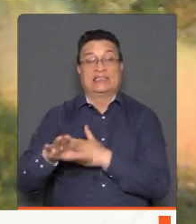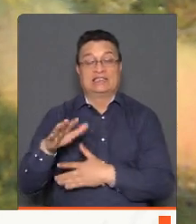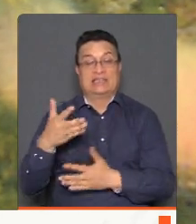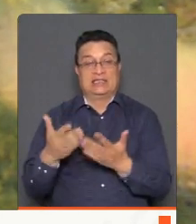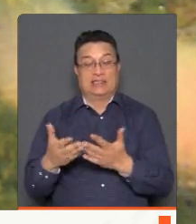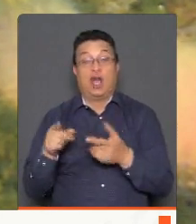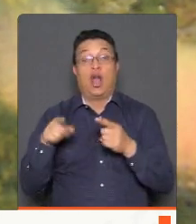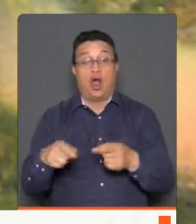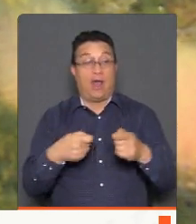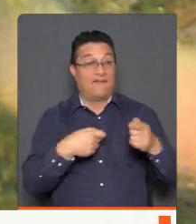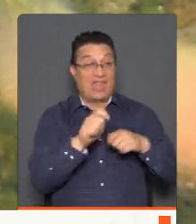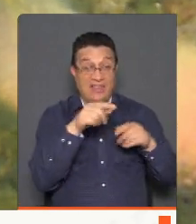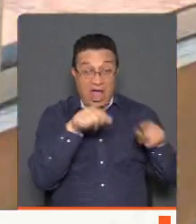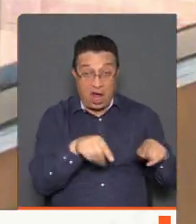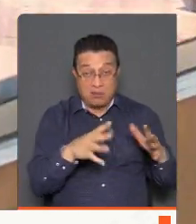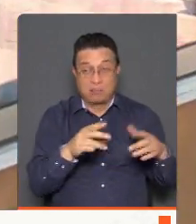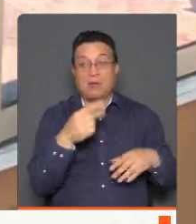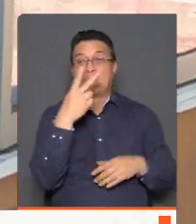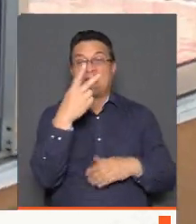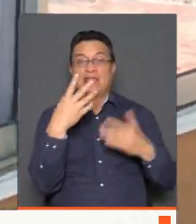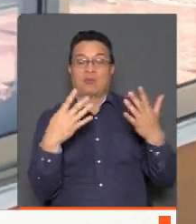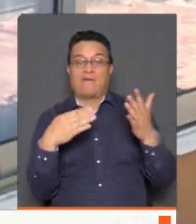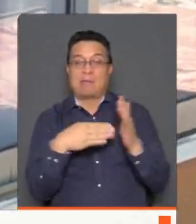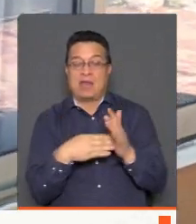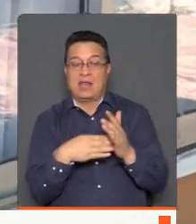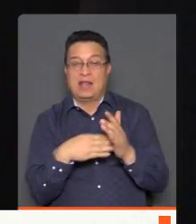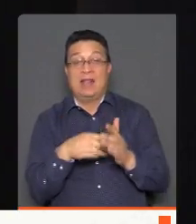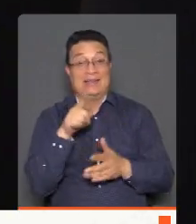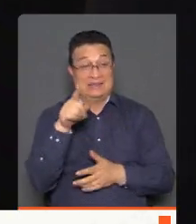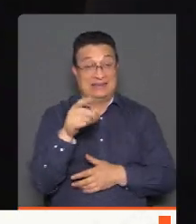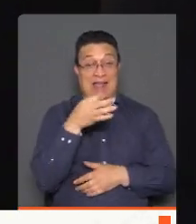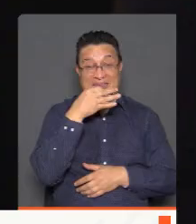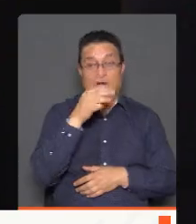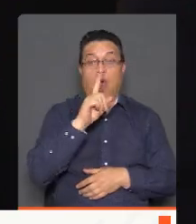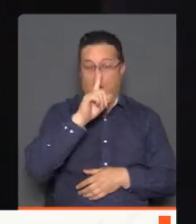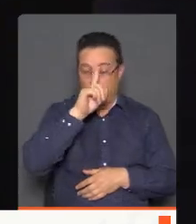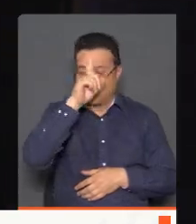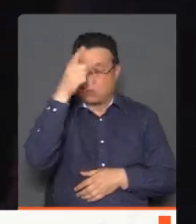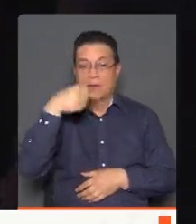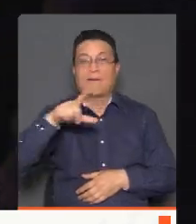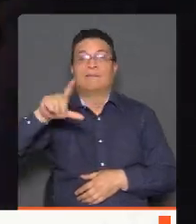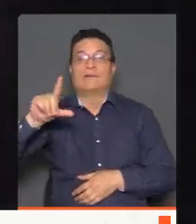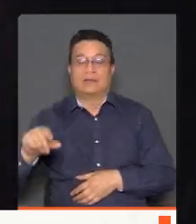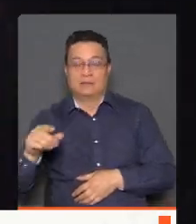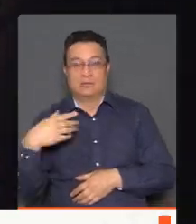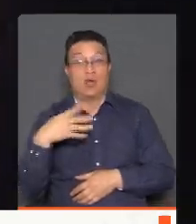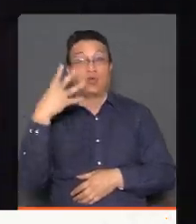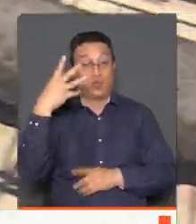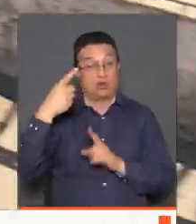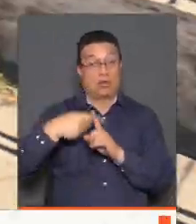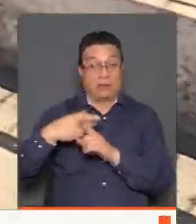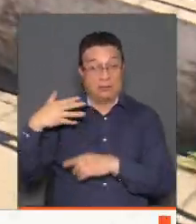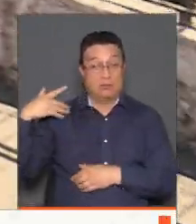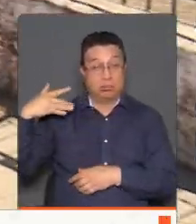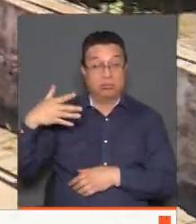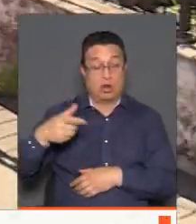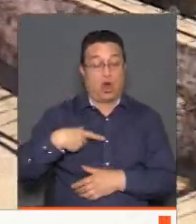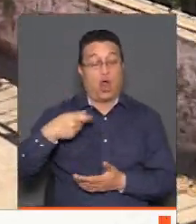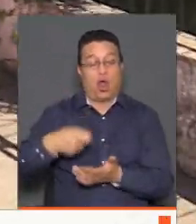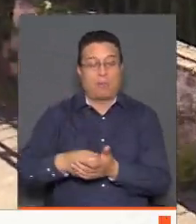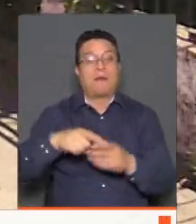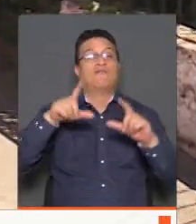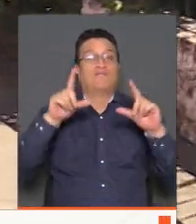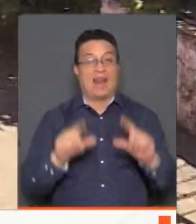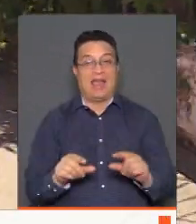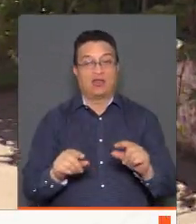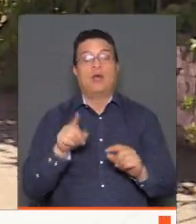hoy venden en casi 29.000 pesos. Irene habla de costumbre, como no. Hace exactos 4 meses, ella lo compra más barato. Es